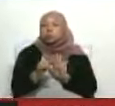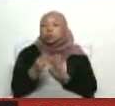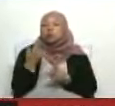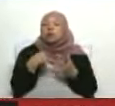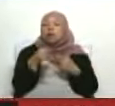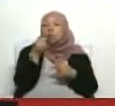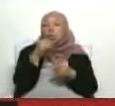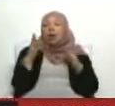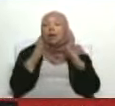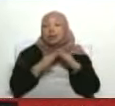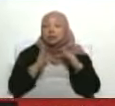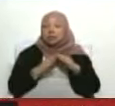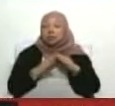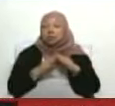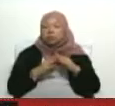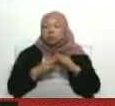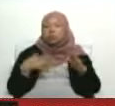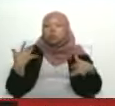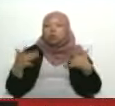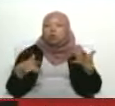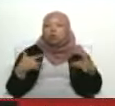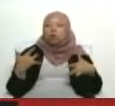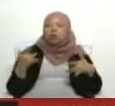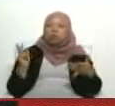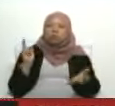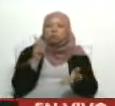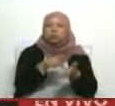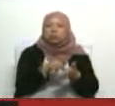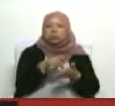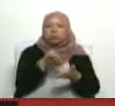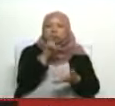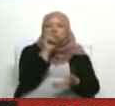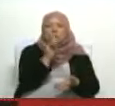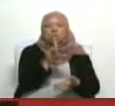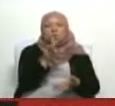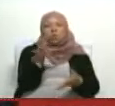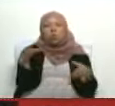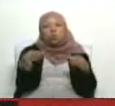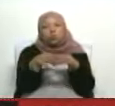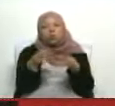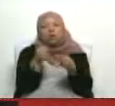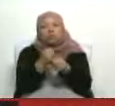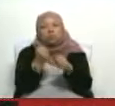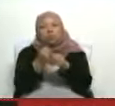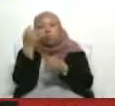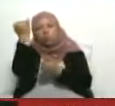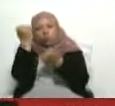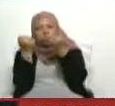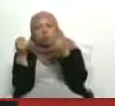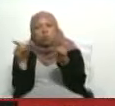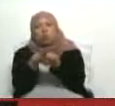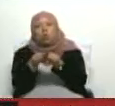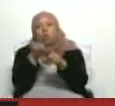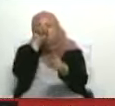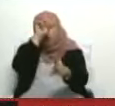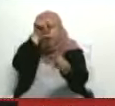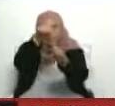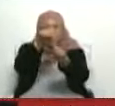Viñeta. En este caso se pudo desactivar a un grupo terrorista que tenía como